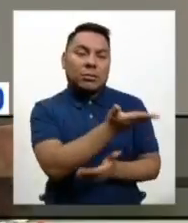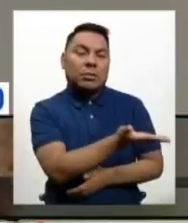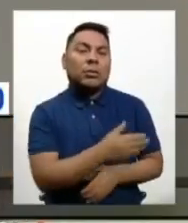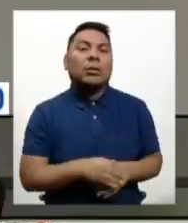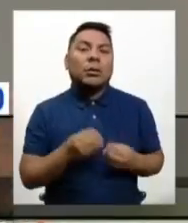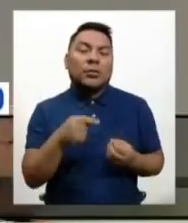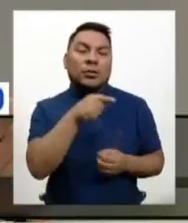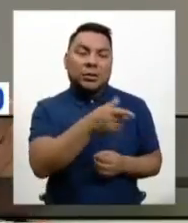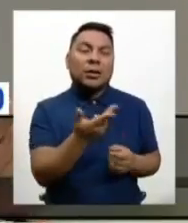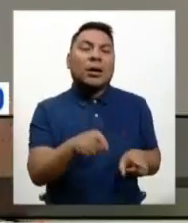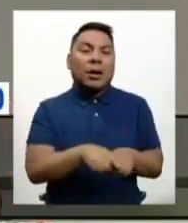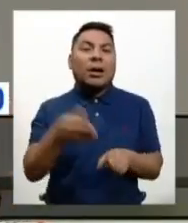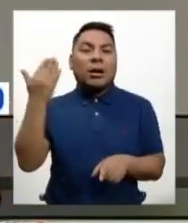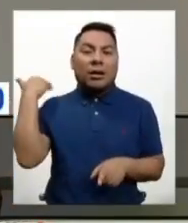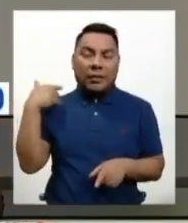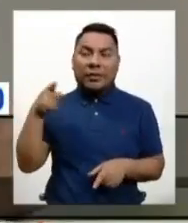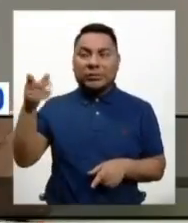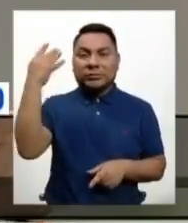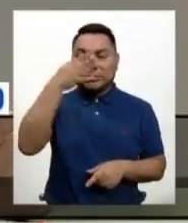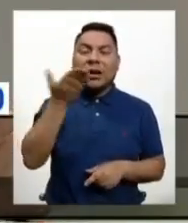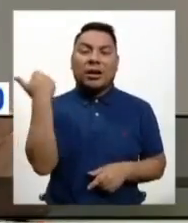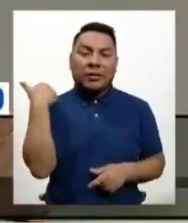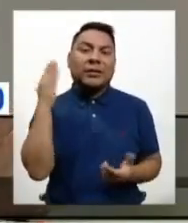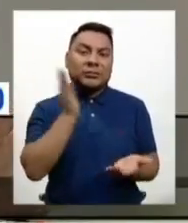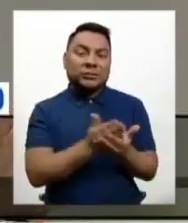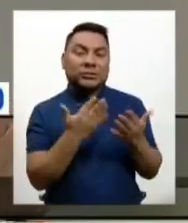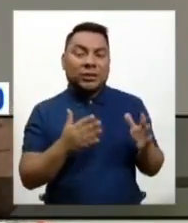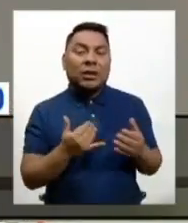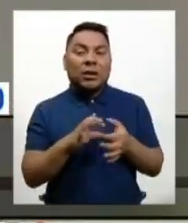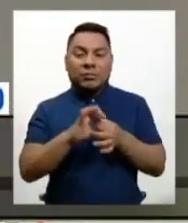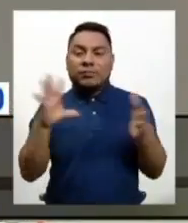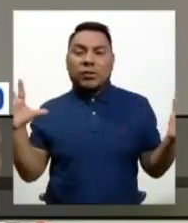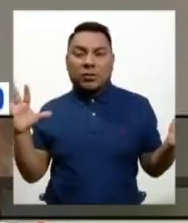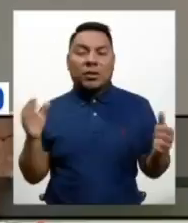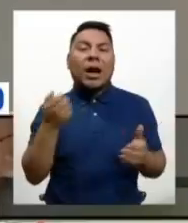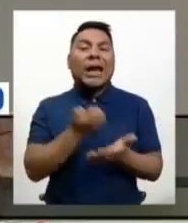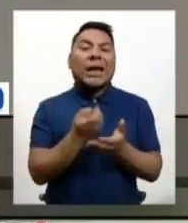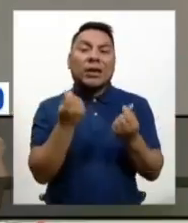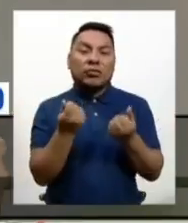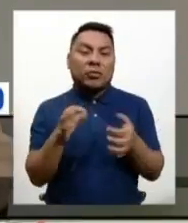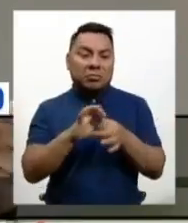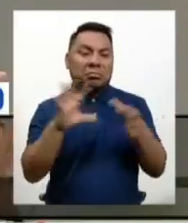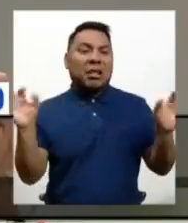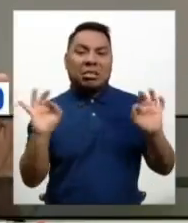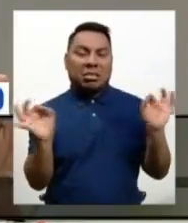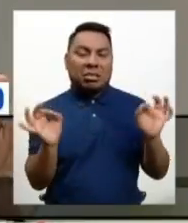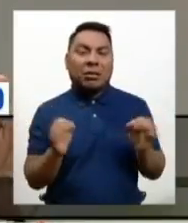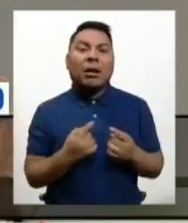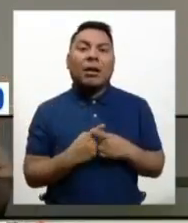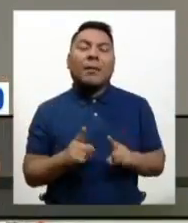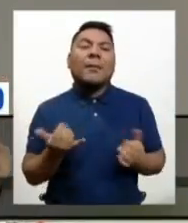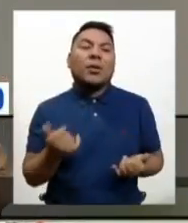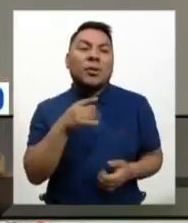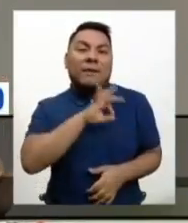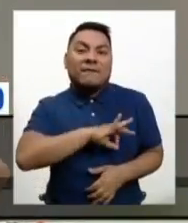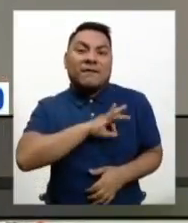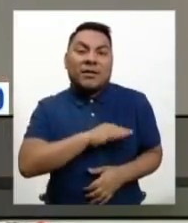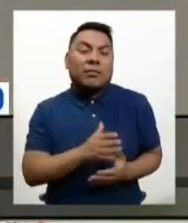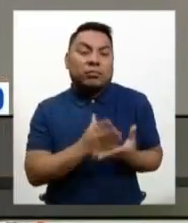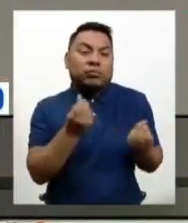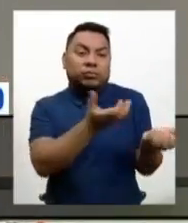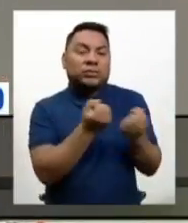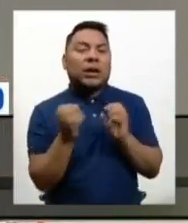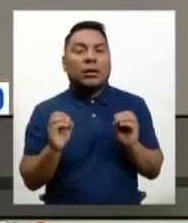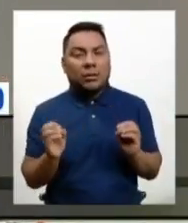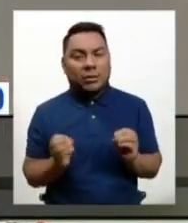relaciones económicas. Y entre Estados Unidos y Corea del Norte no hay virtualmente ningún vínculo económico, por ende no hay muchos beneficios que retirar.